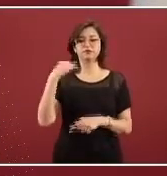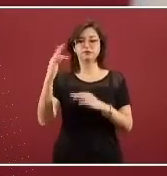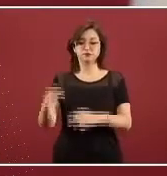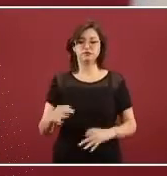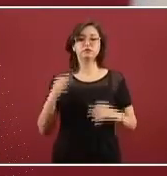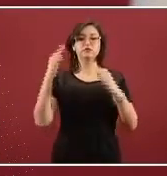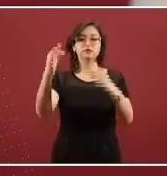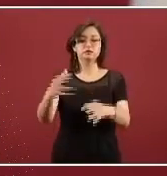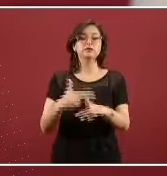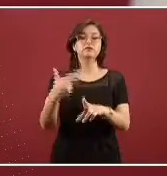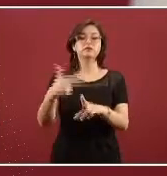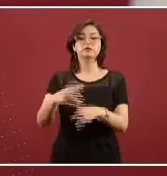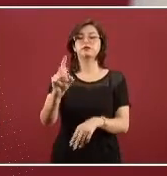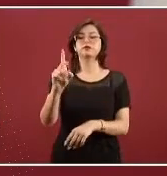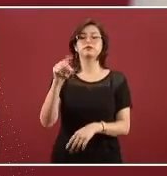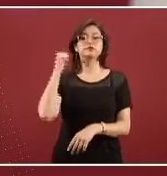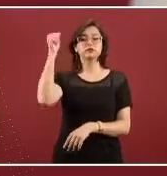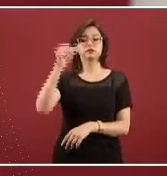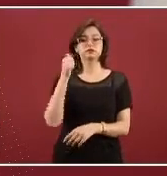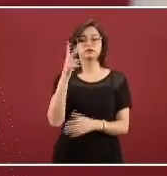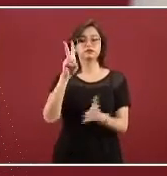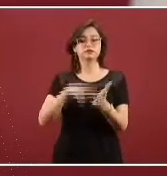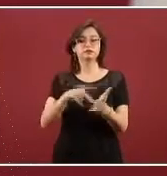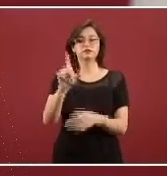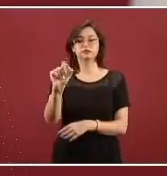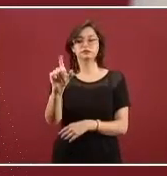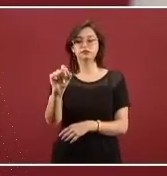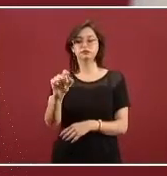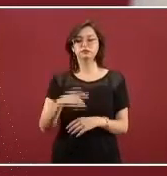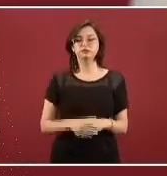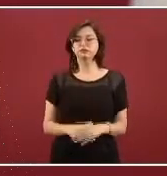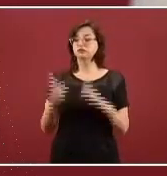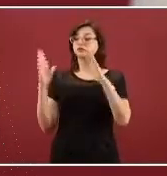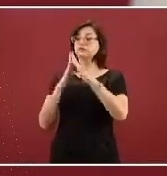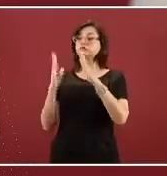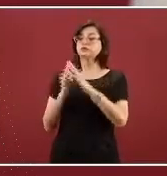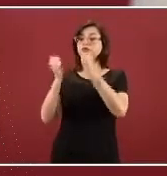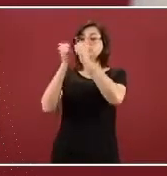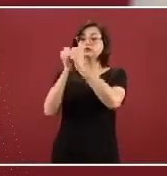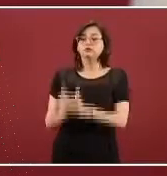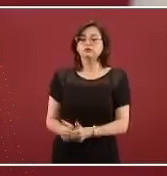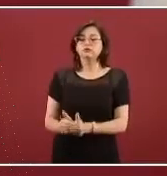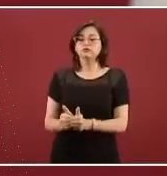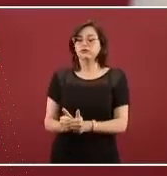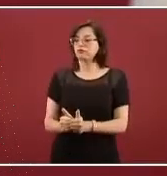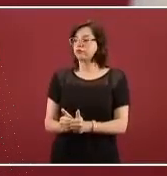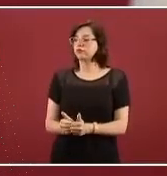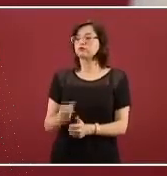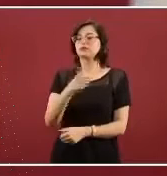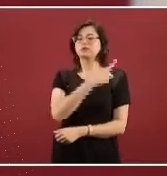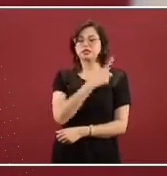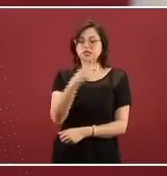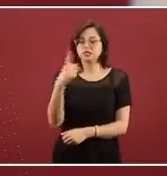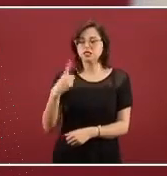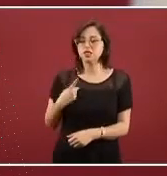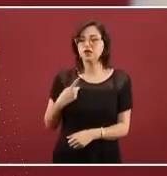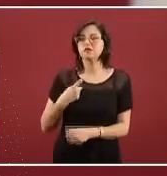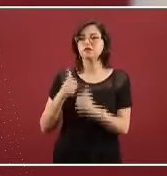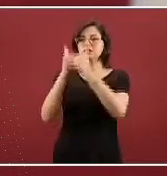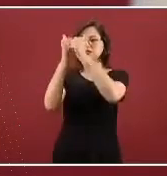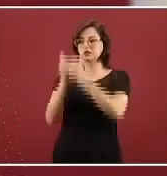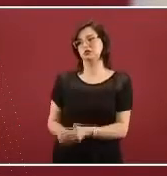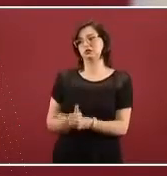30 de abril de 2020. ¿Qué se entiende como resguardo domiciliario? A la limitación voluntaria de